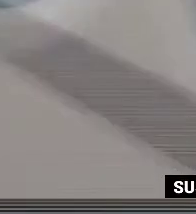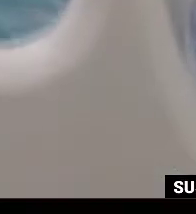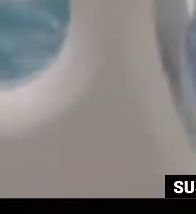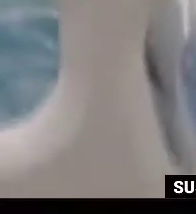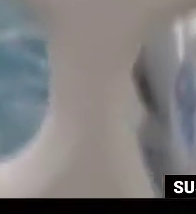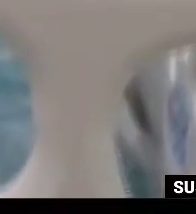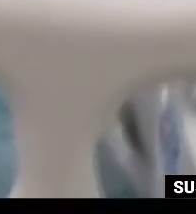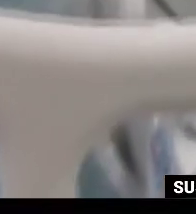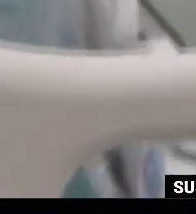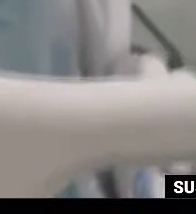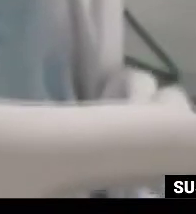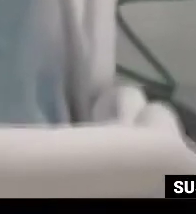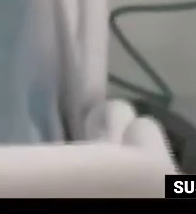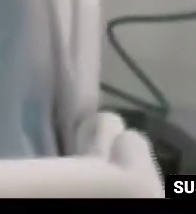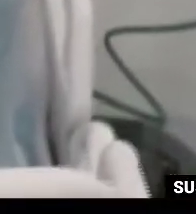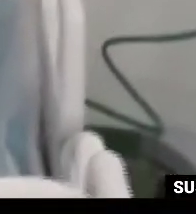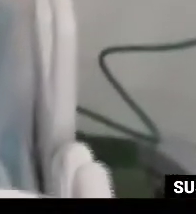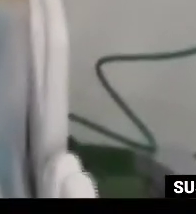Se calibrando.